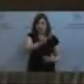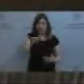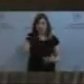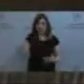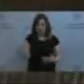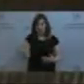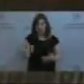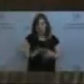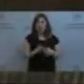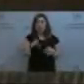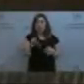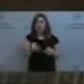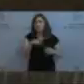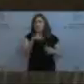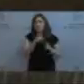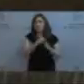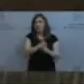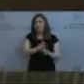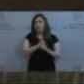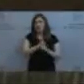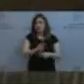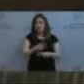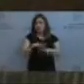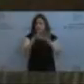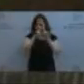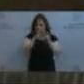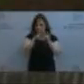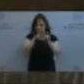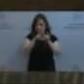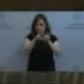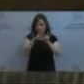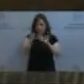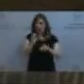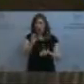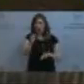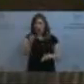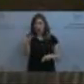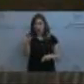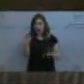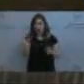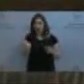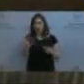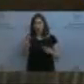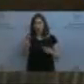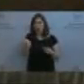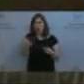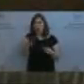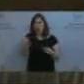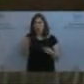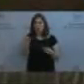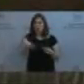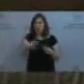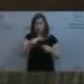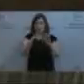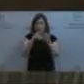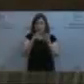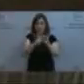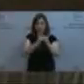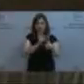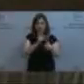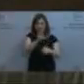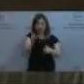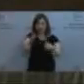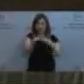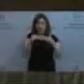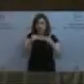consejos, tanto para el transporte a los hospitales comarcales Jarrio y Cangas como a los hospitales de referencia en aquellos pacientes